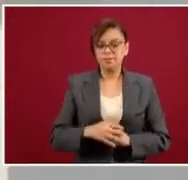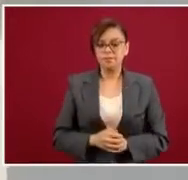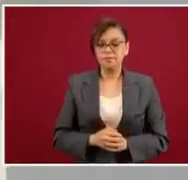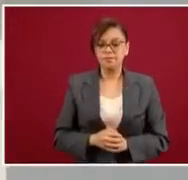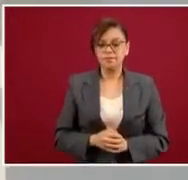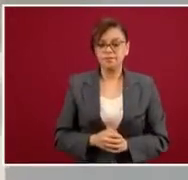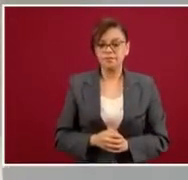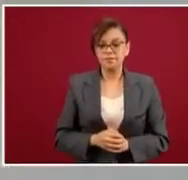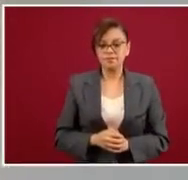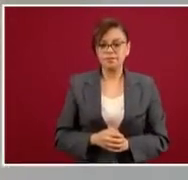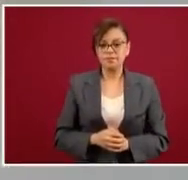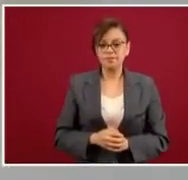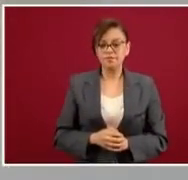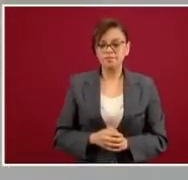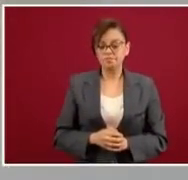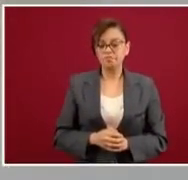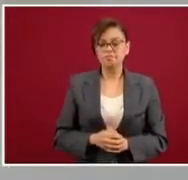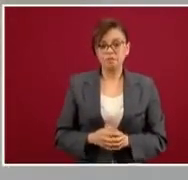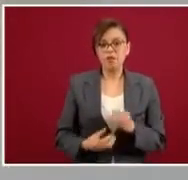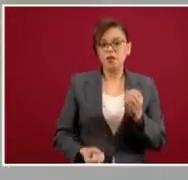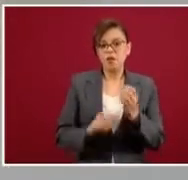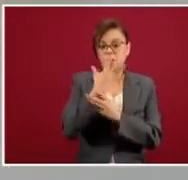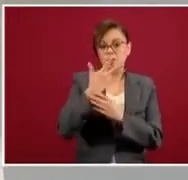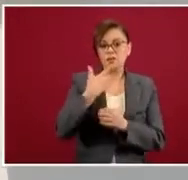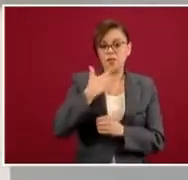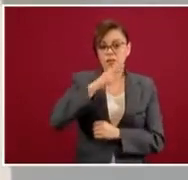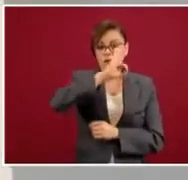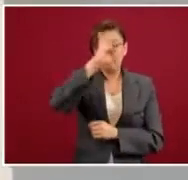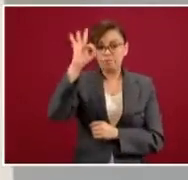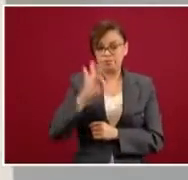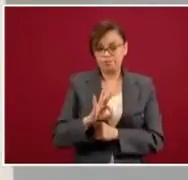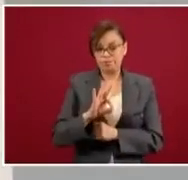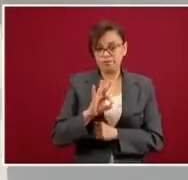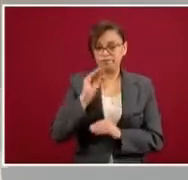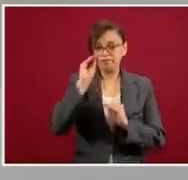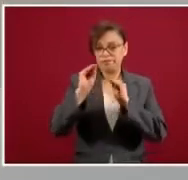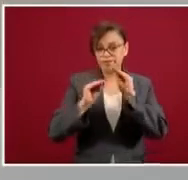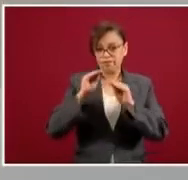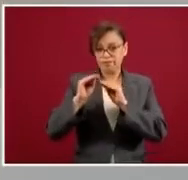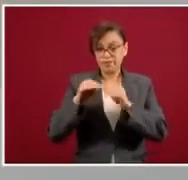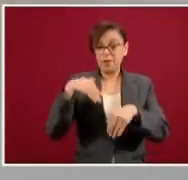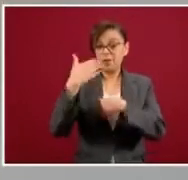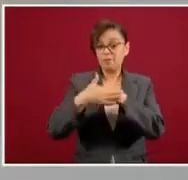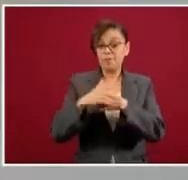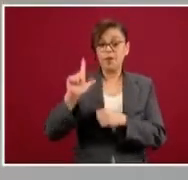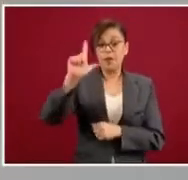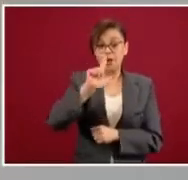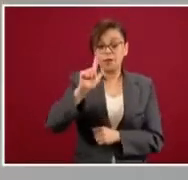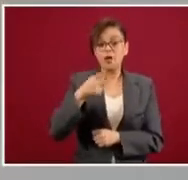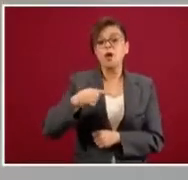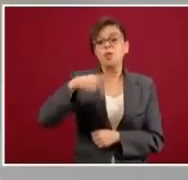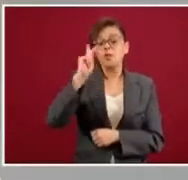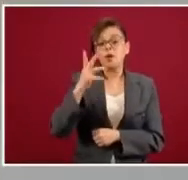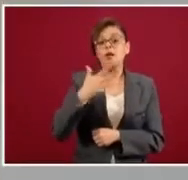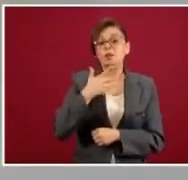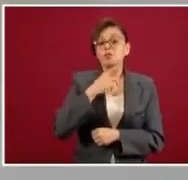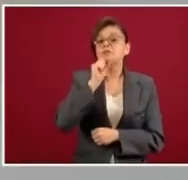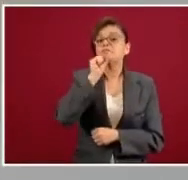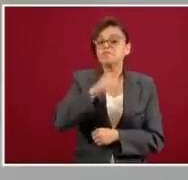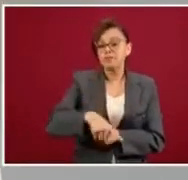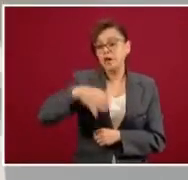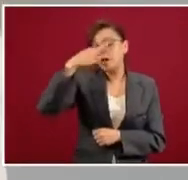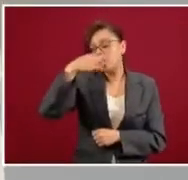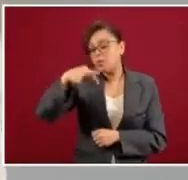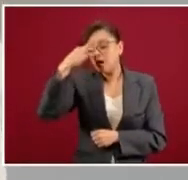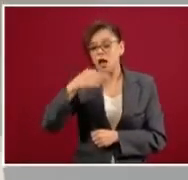tener la actualización del porcentaje de confirmación el lunes, pero existe la influenza y la influenza da un síndrome